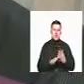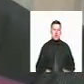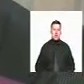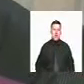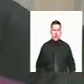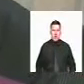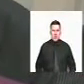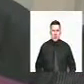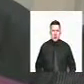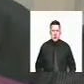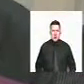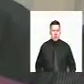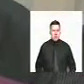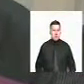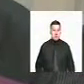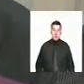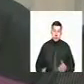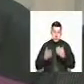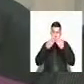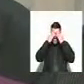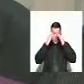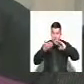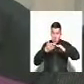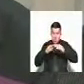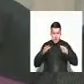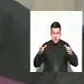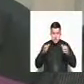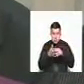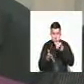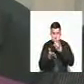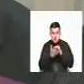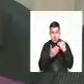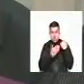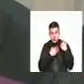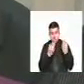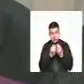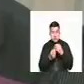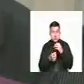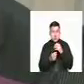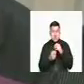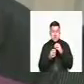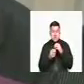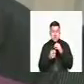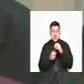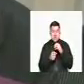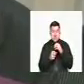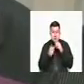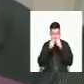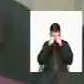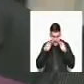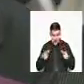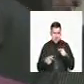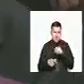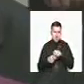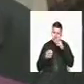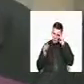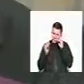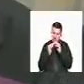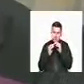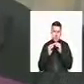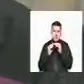tal desconocimiento del pueblo y los mismos funcionarios estatales de los que se